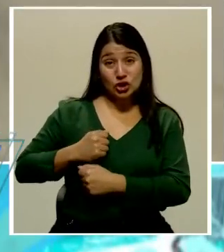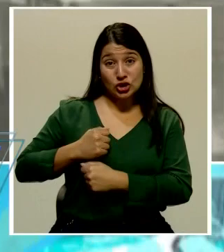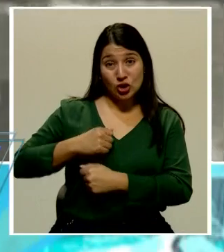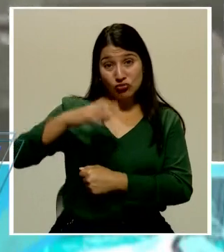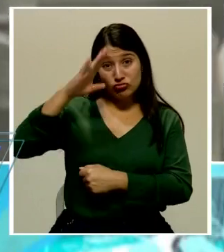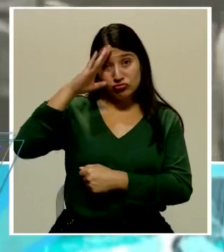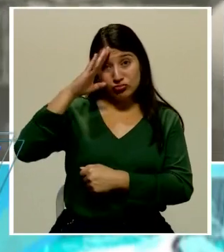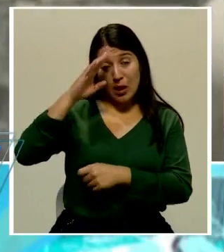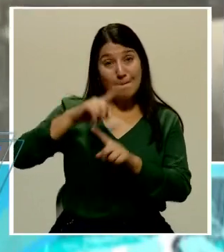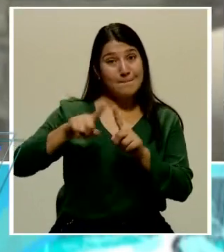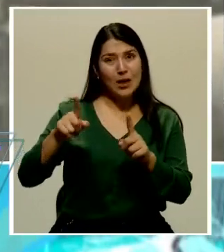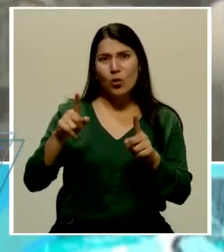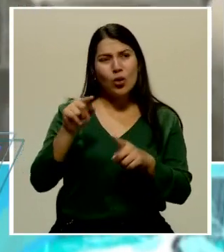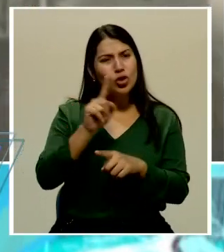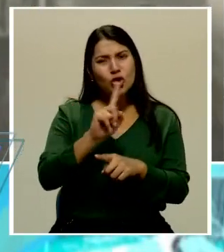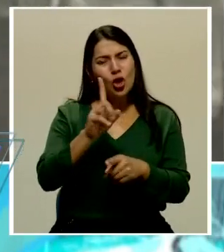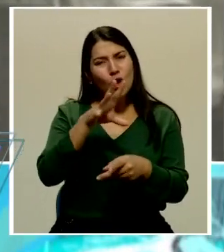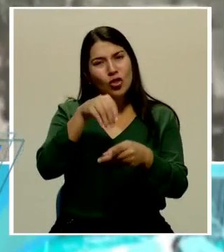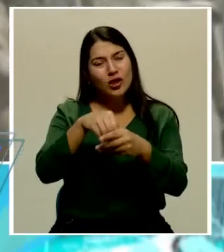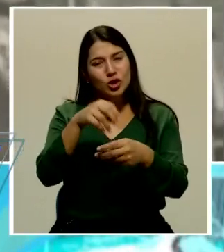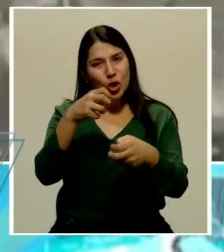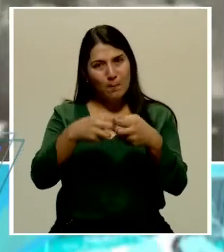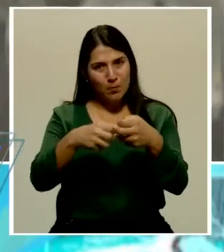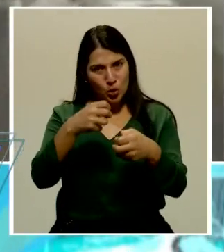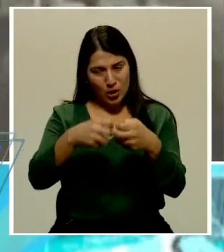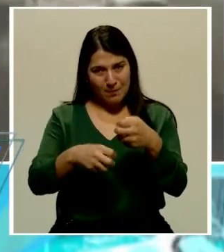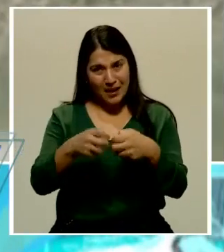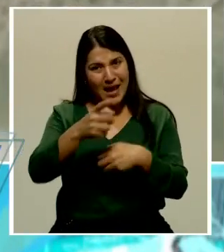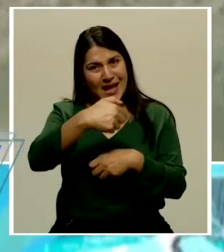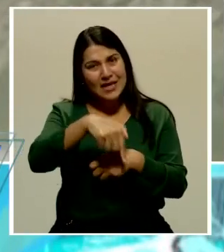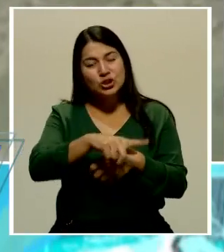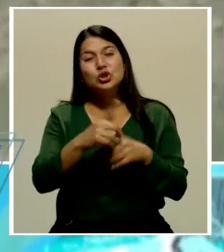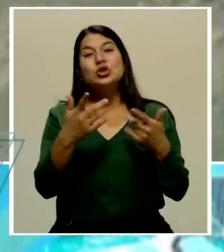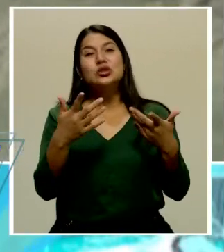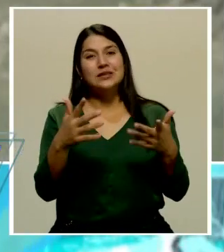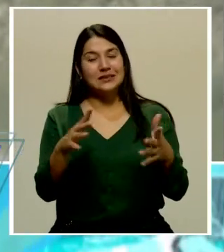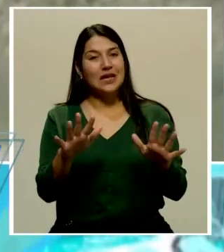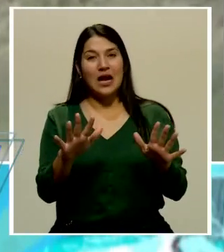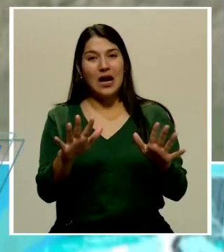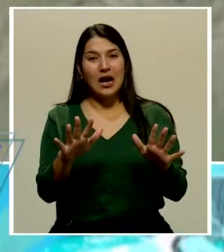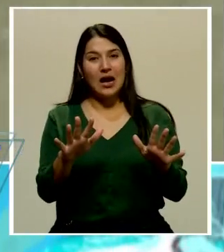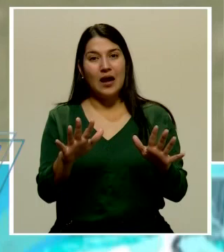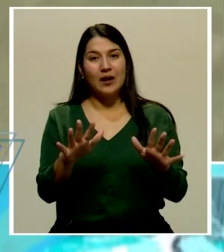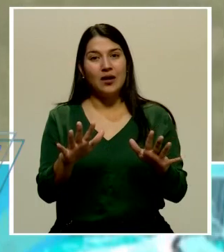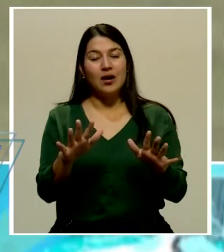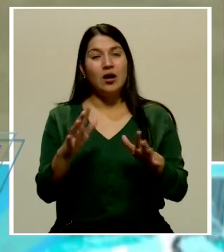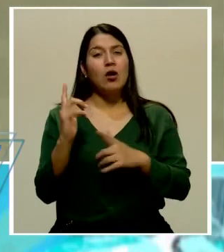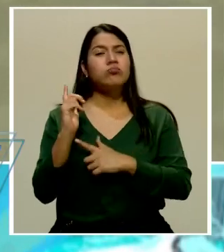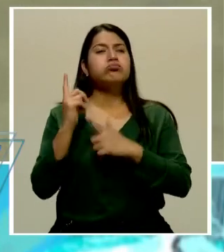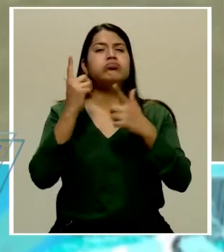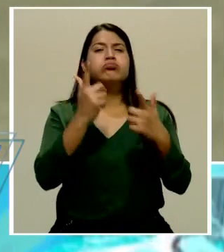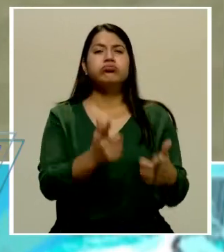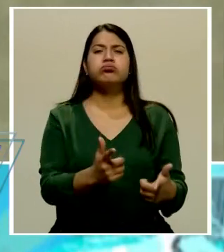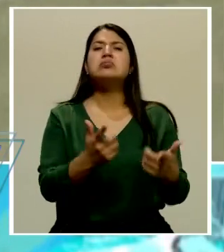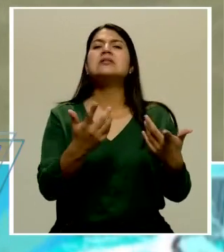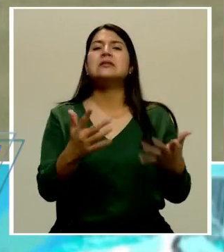formaban parte del conflicto porque habían sido depuestas las armas, se habían rendido,